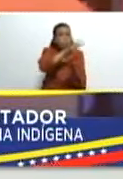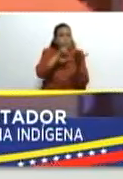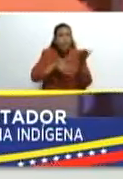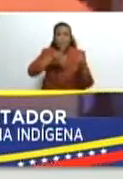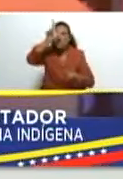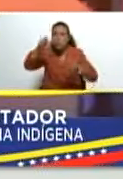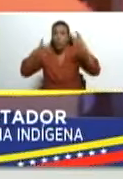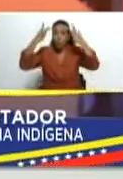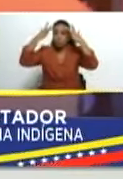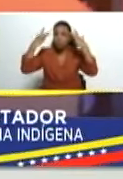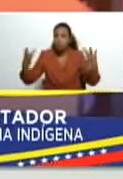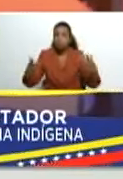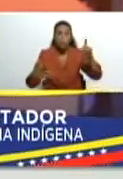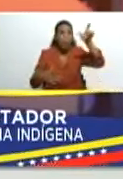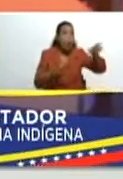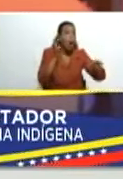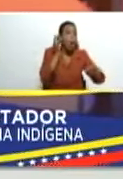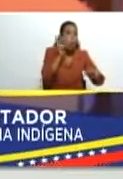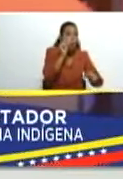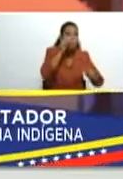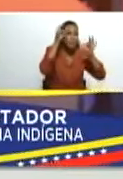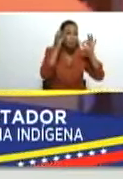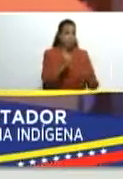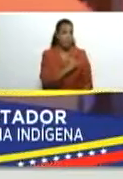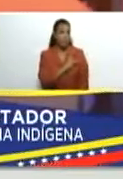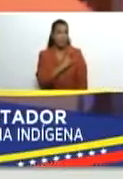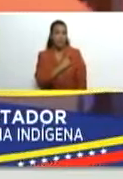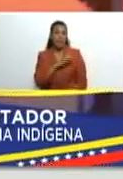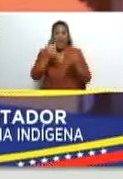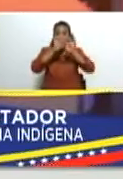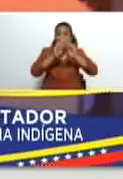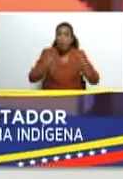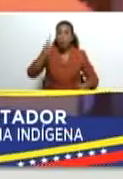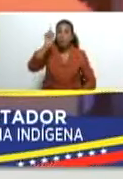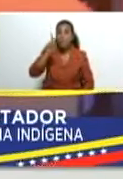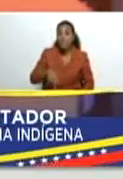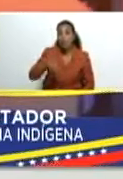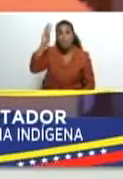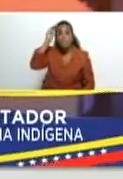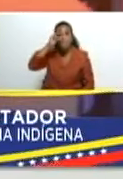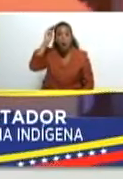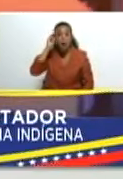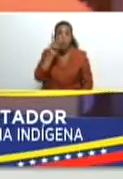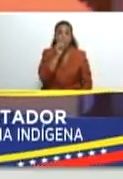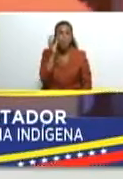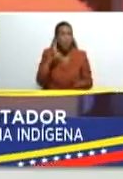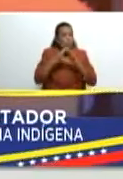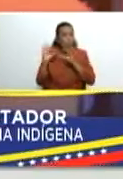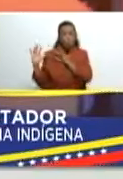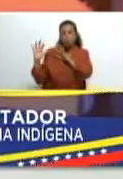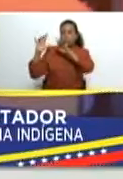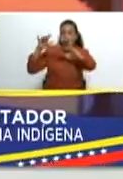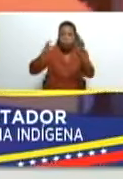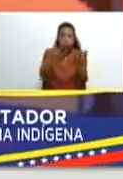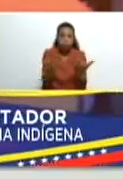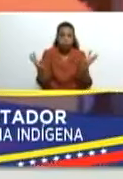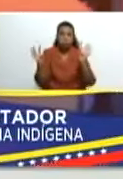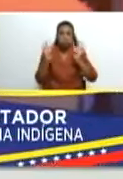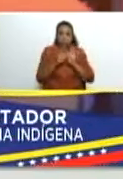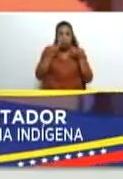Histórica, historiadores, historiadoras, educadores y educadoras. Así que